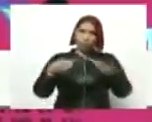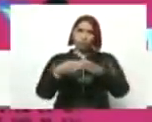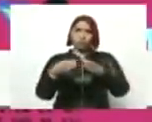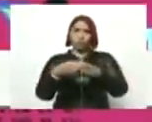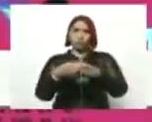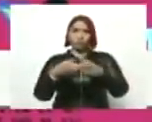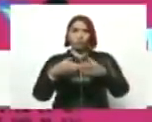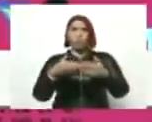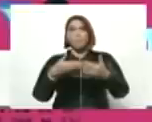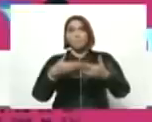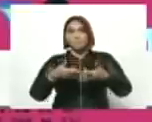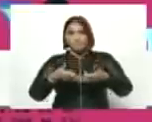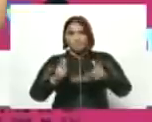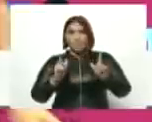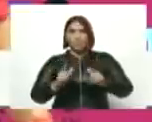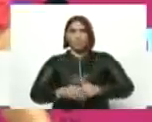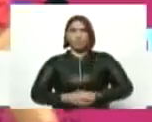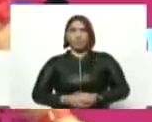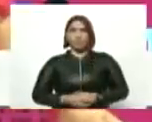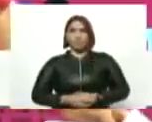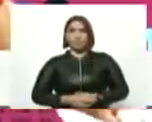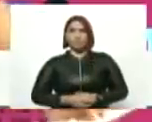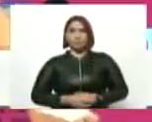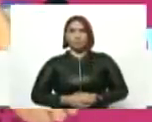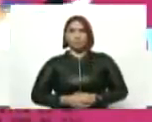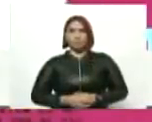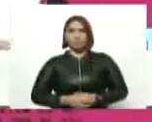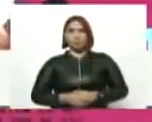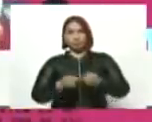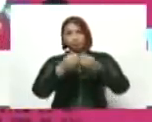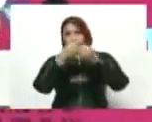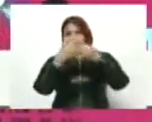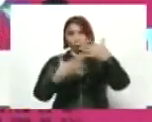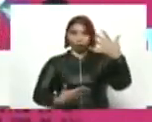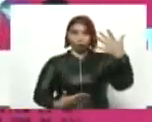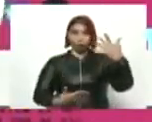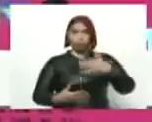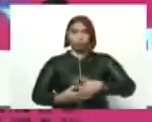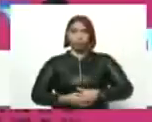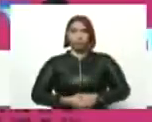me permiten enumerar un poco, ¿no?